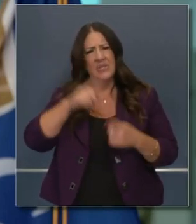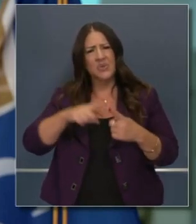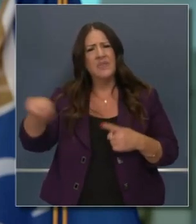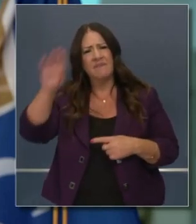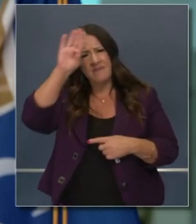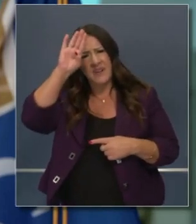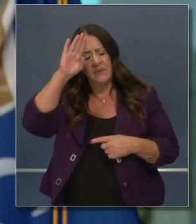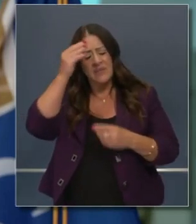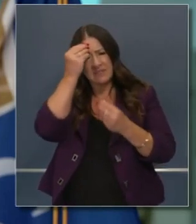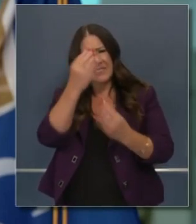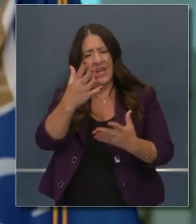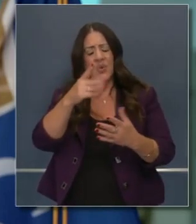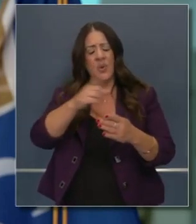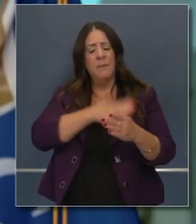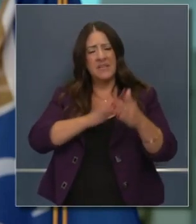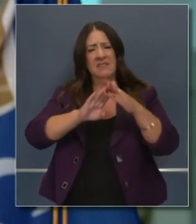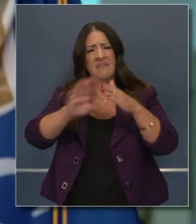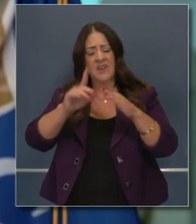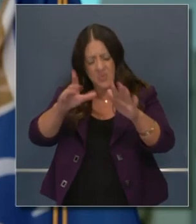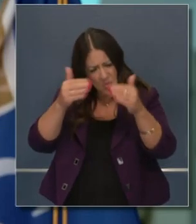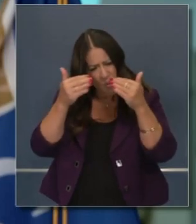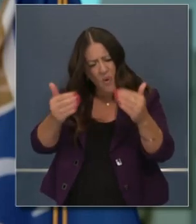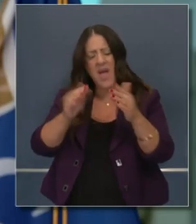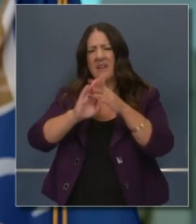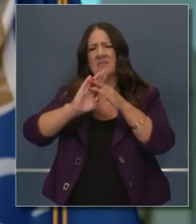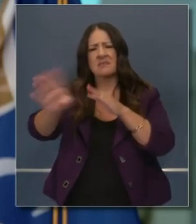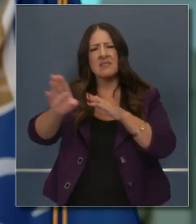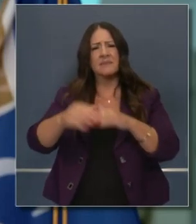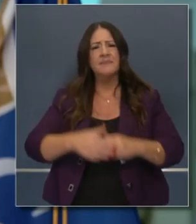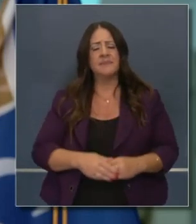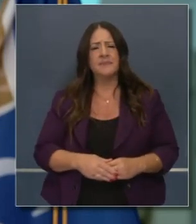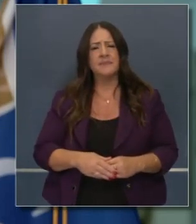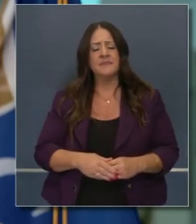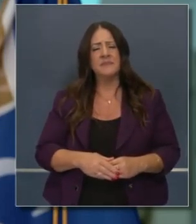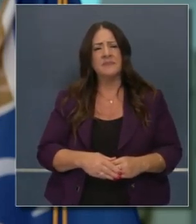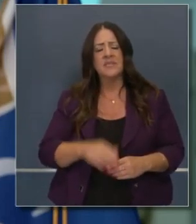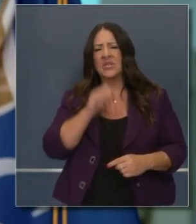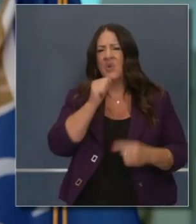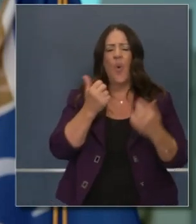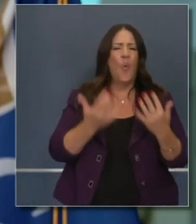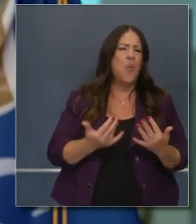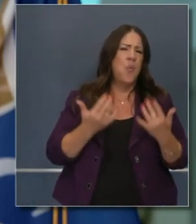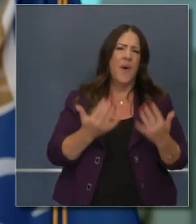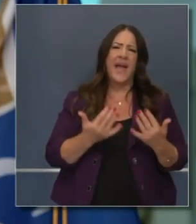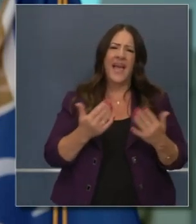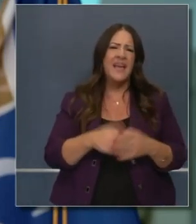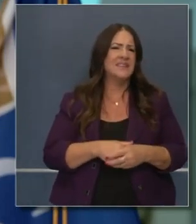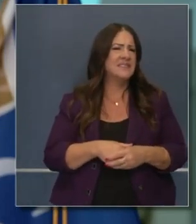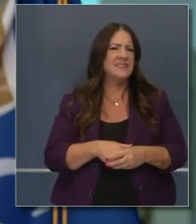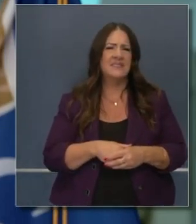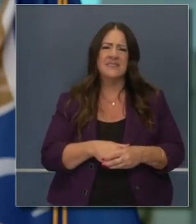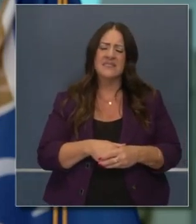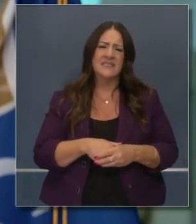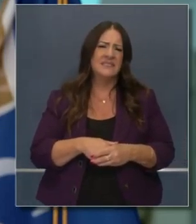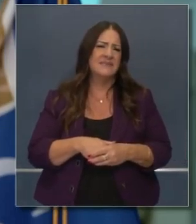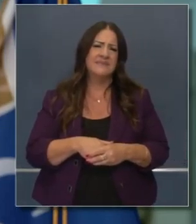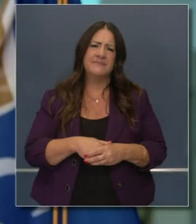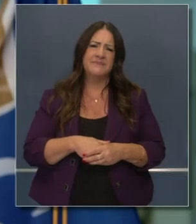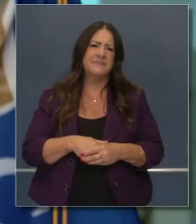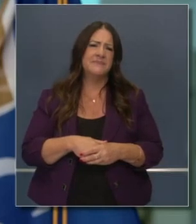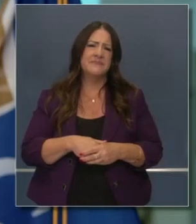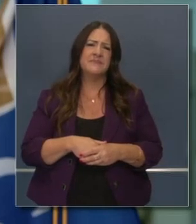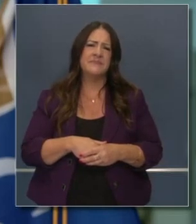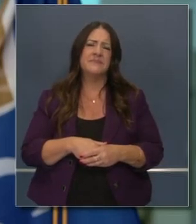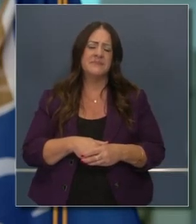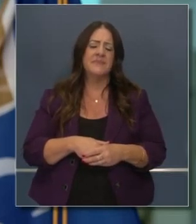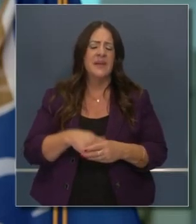obedezcan los mandos de las autoridades, las órdenes, cuando levantan la voz de alerta,